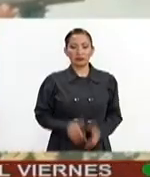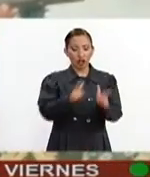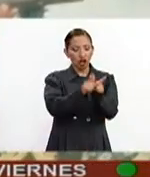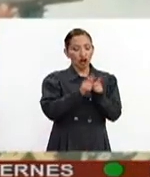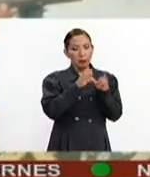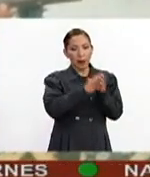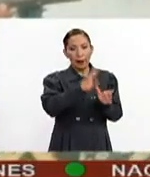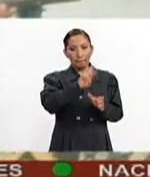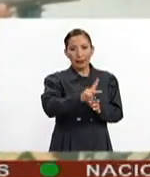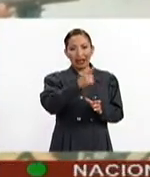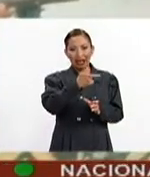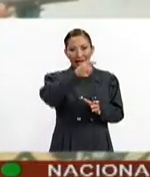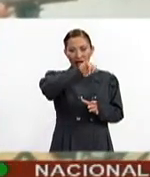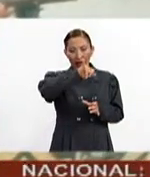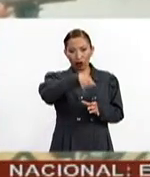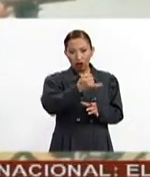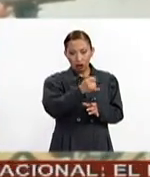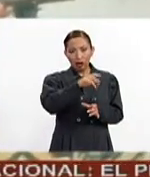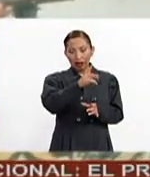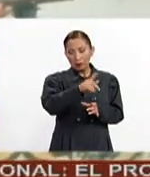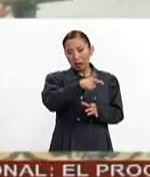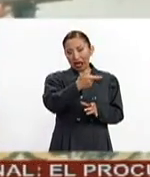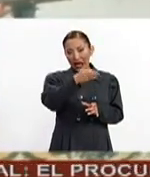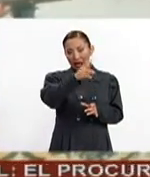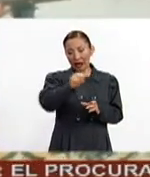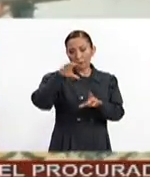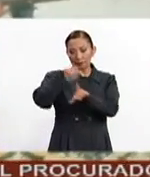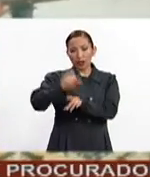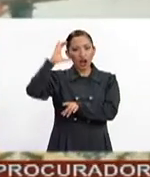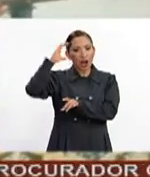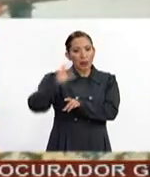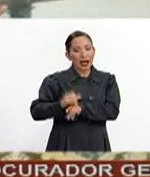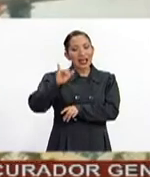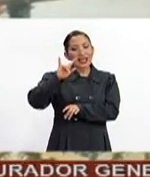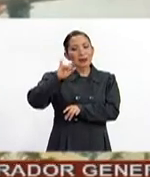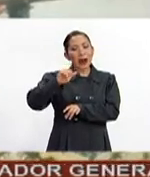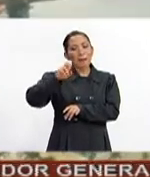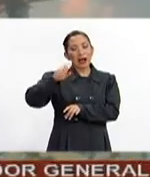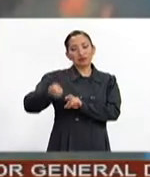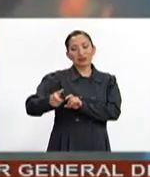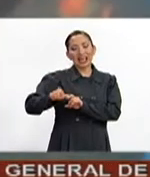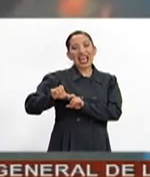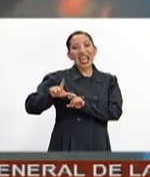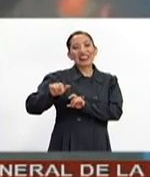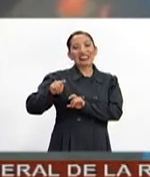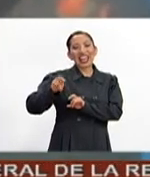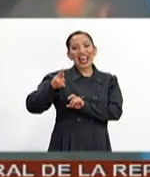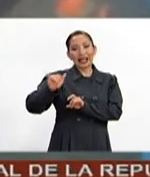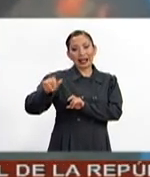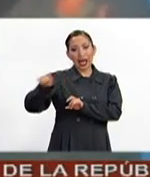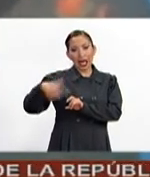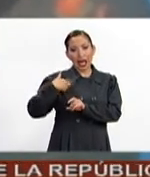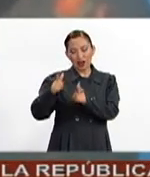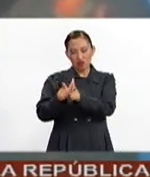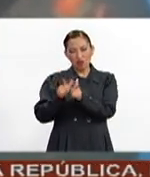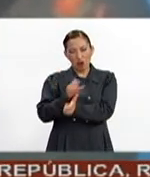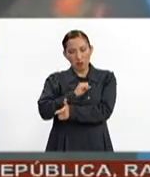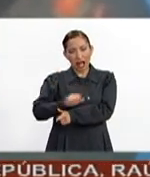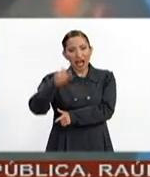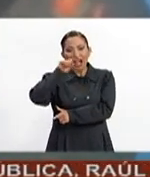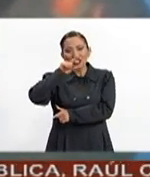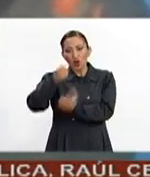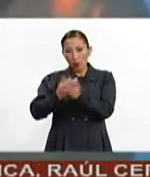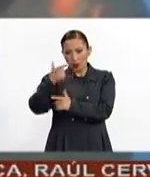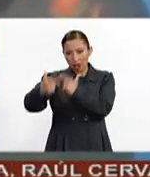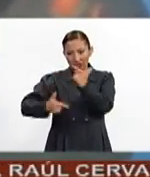Elementos de la Procuraduría General de la República detuvieron en Colima a Iván Margarito Esquivel, alias El Terry, jefe de una célula del cártel Jalisco